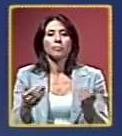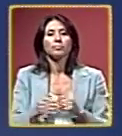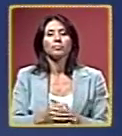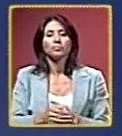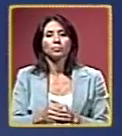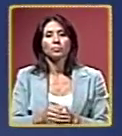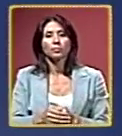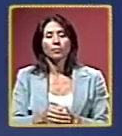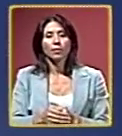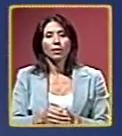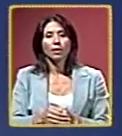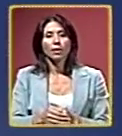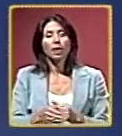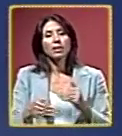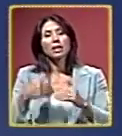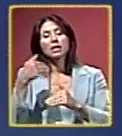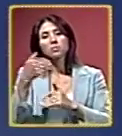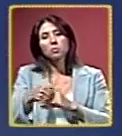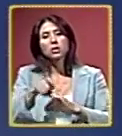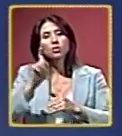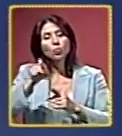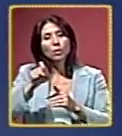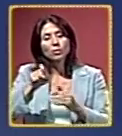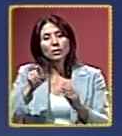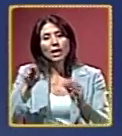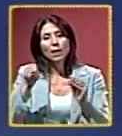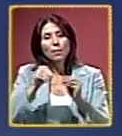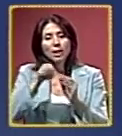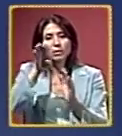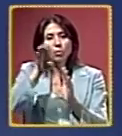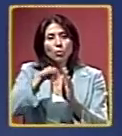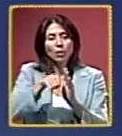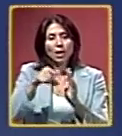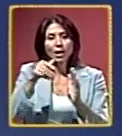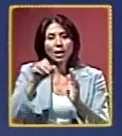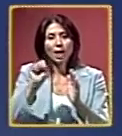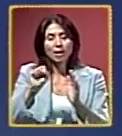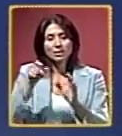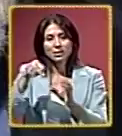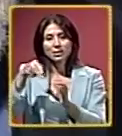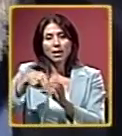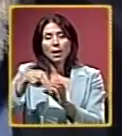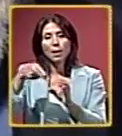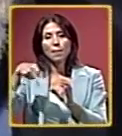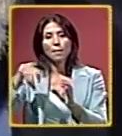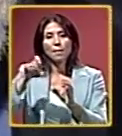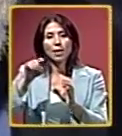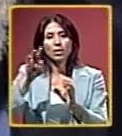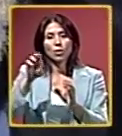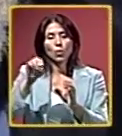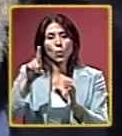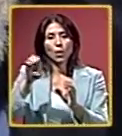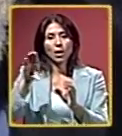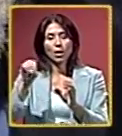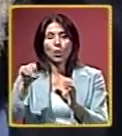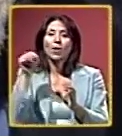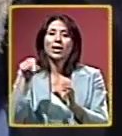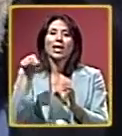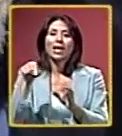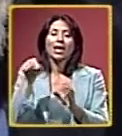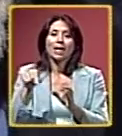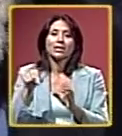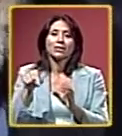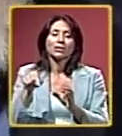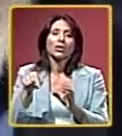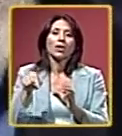Después tuvimos que bajar el gas licuado de petróleo, que es el combustible en los grupos de